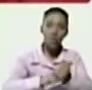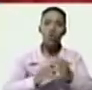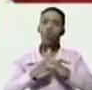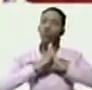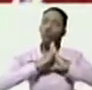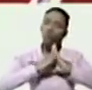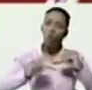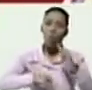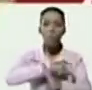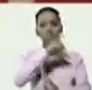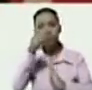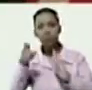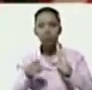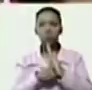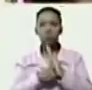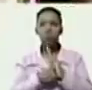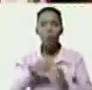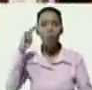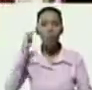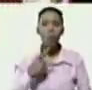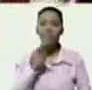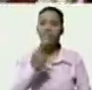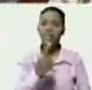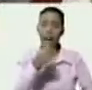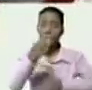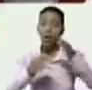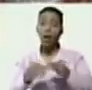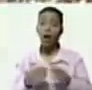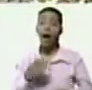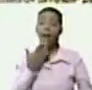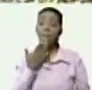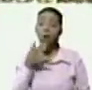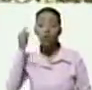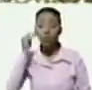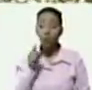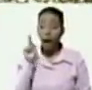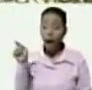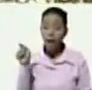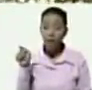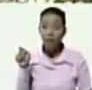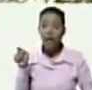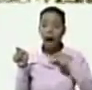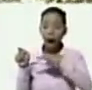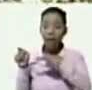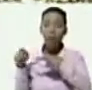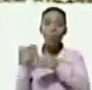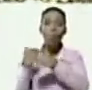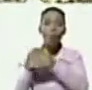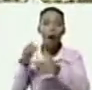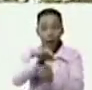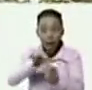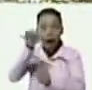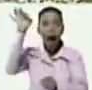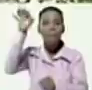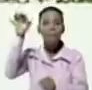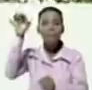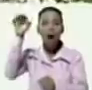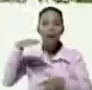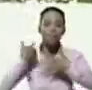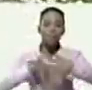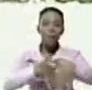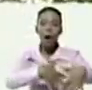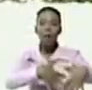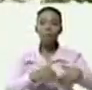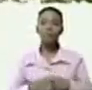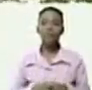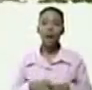el, Bolívar decía, donde está Antonio José de Sucre, está el alma del ejército. Pero si tenía